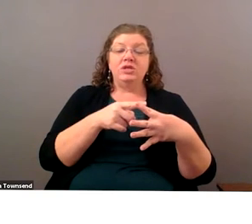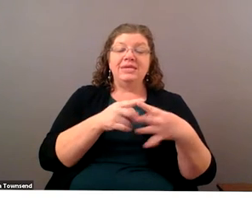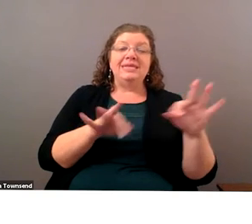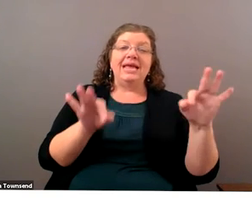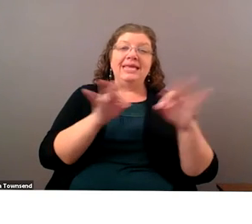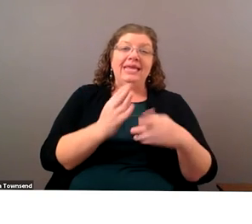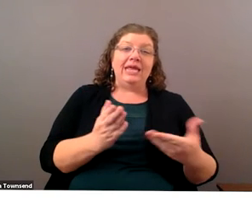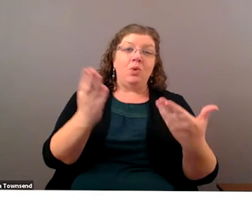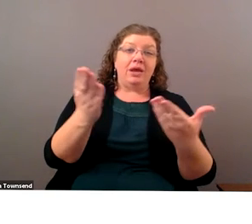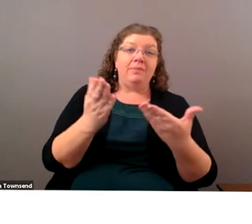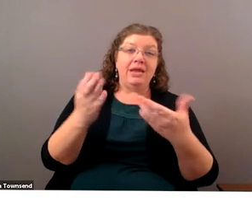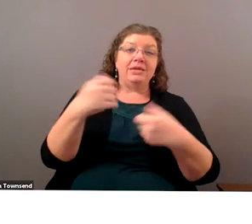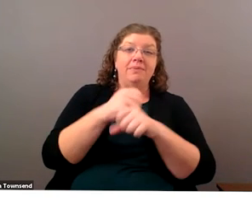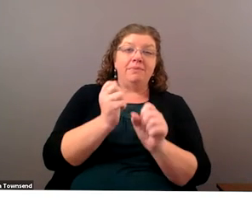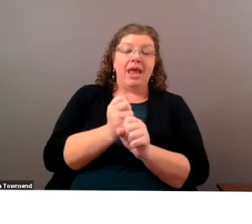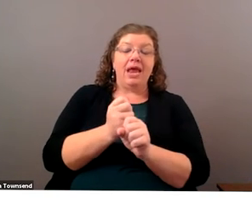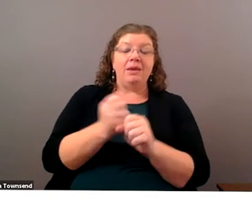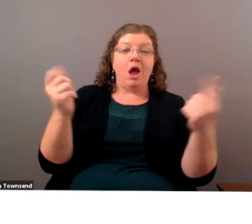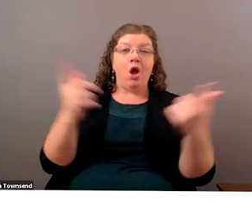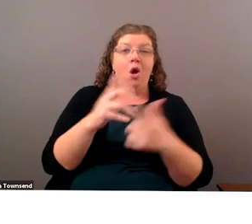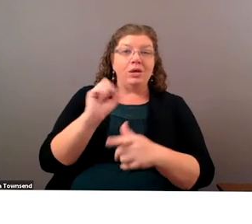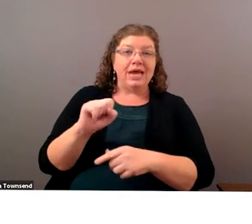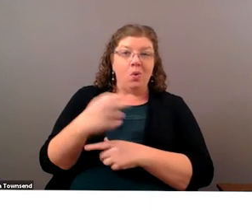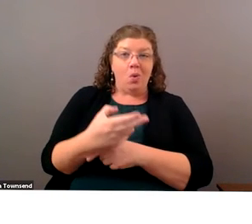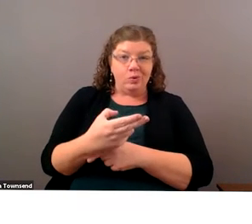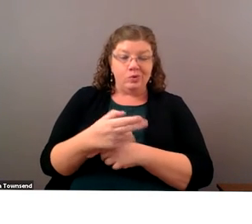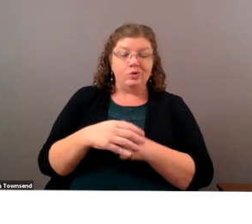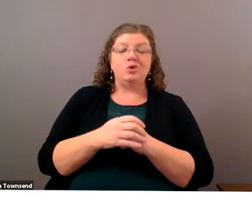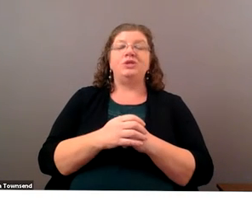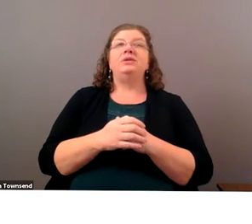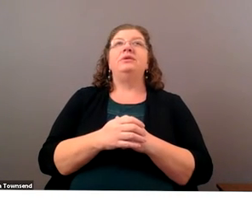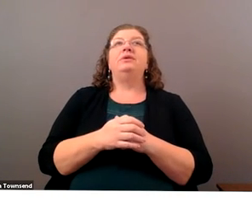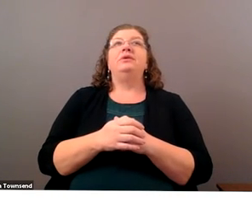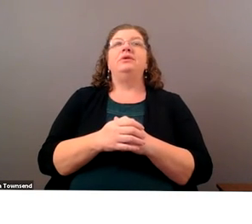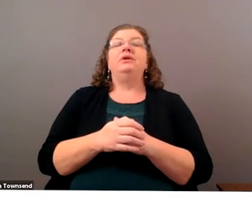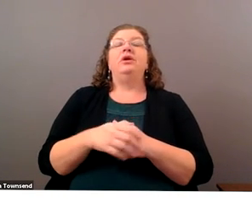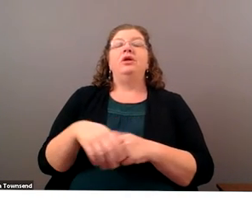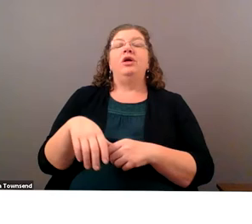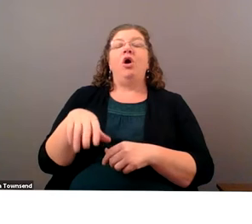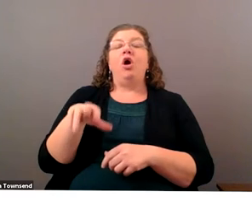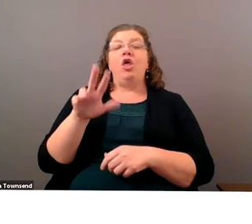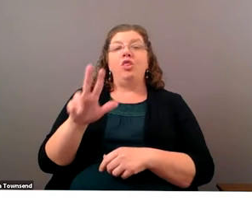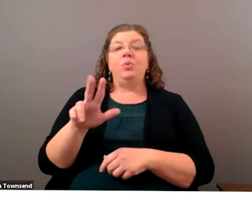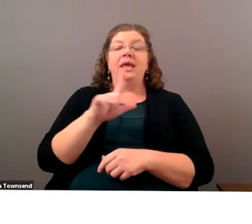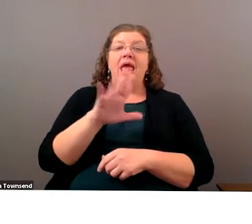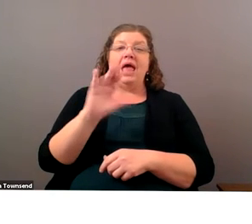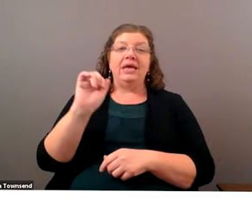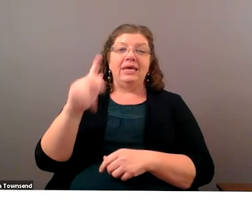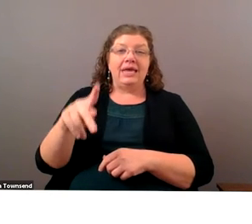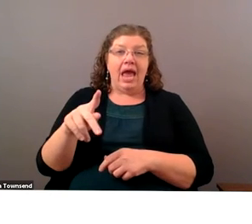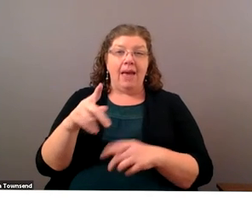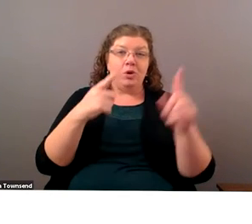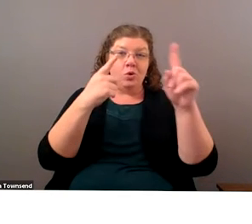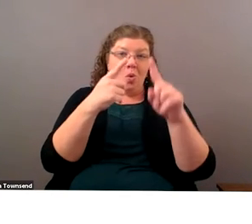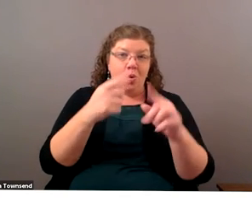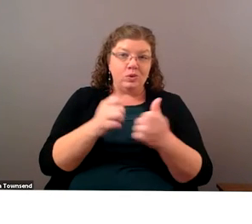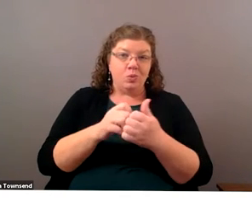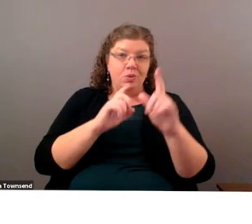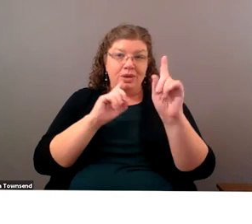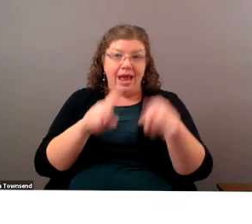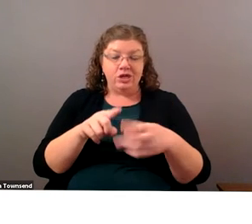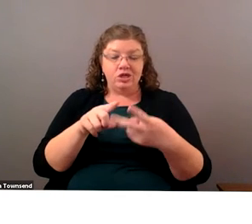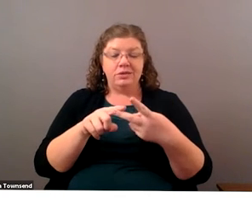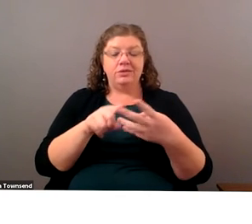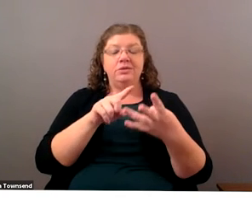hechas por todas las partes interesadas, nuestras tres metas del LCAP con las acciones claves y un panorama general